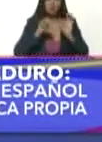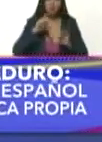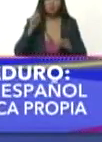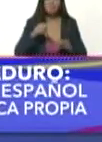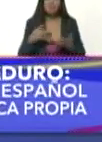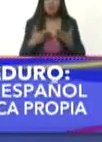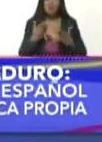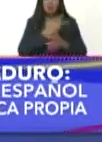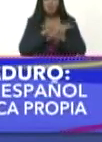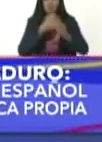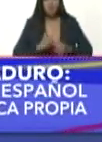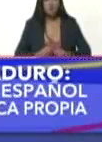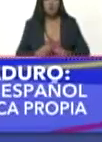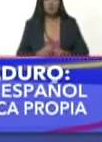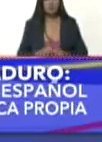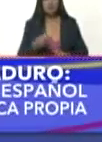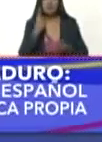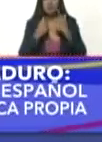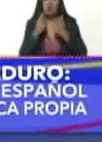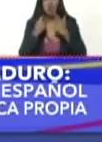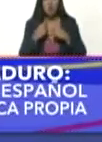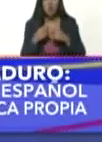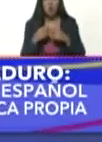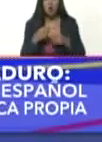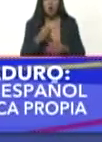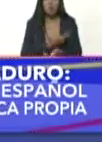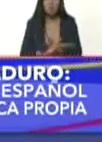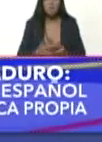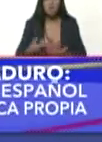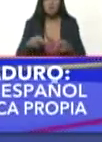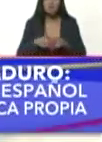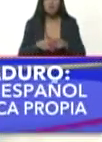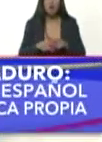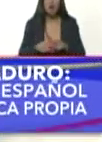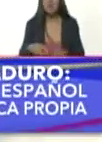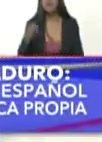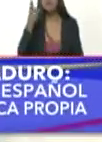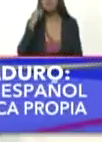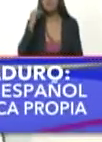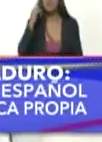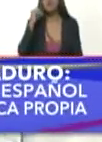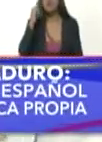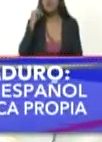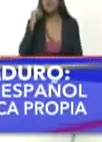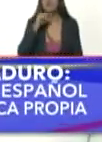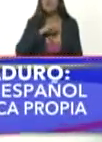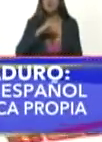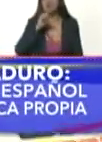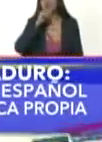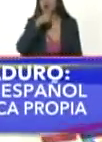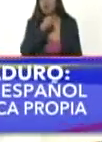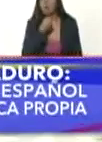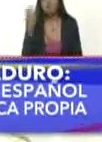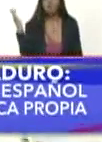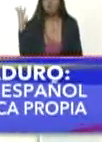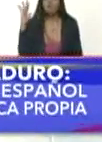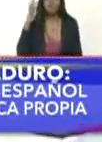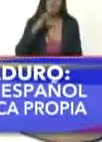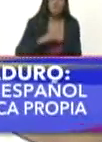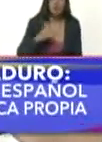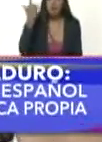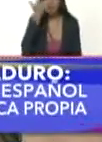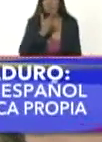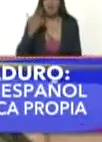esta fuerza, este color de piel moreno, a nuestros abuelos venidos del África.